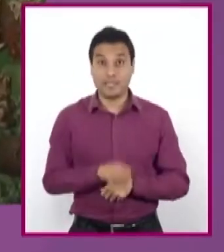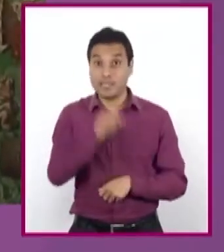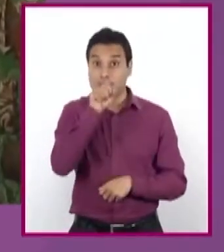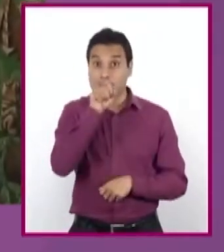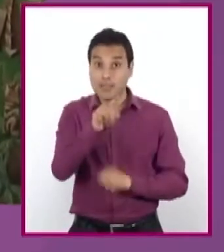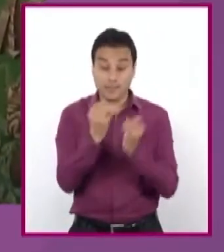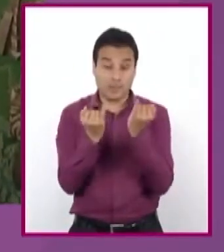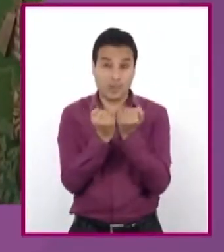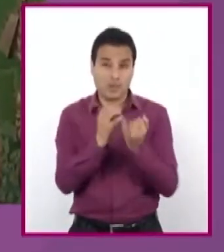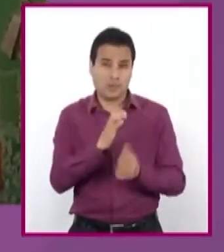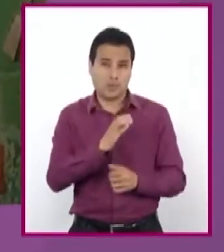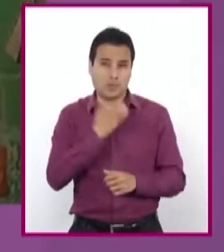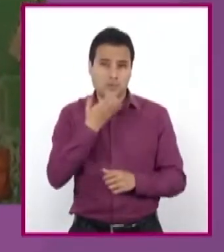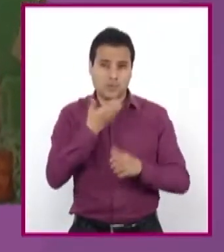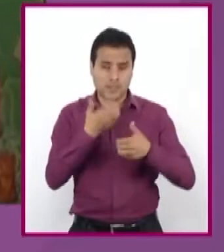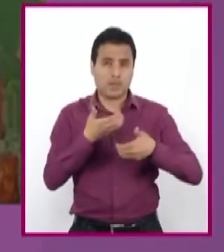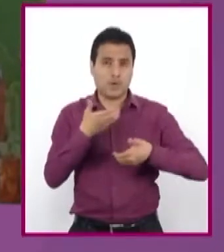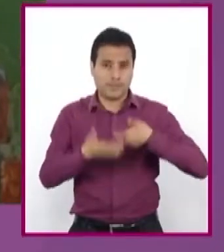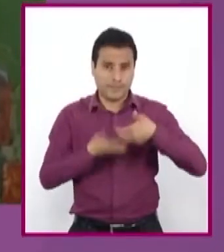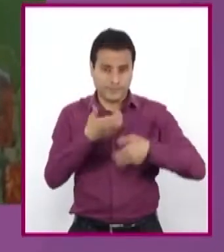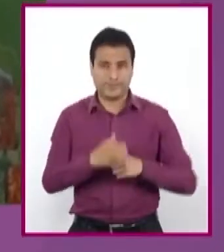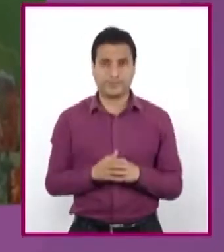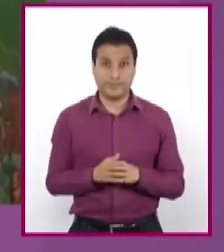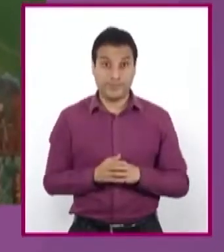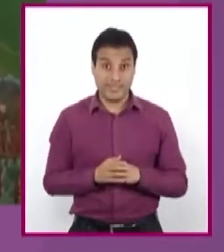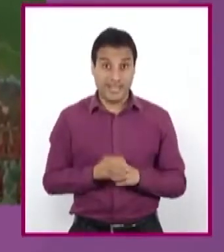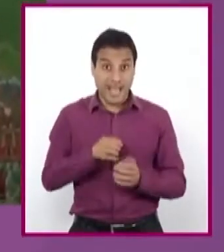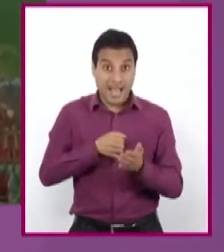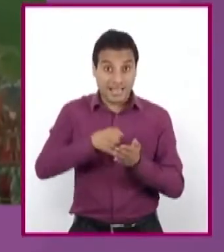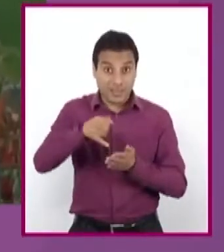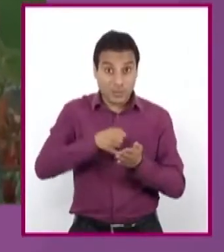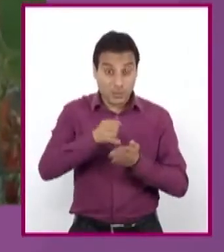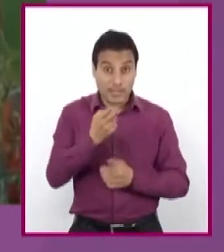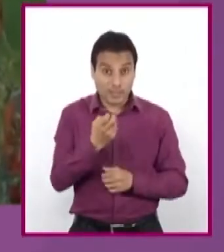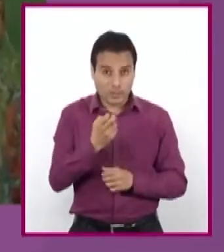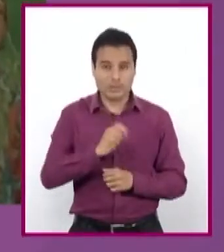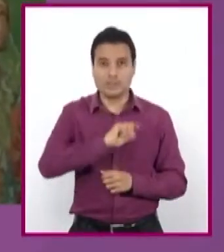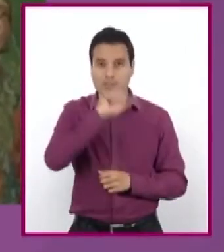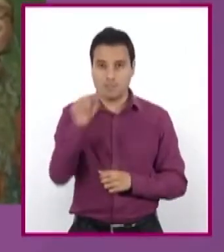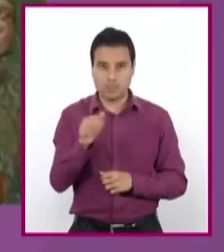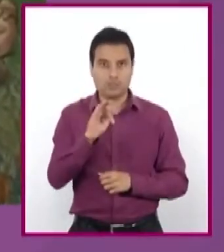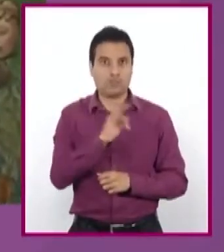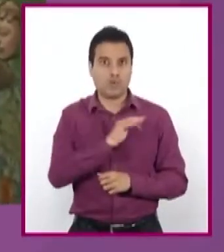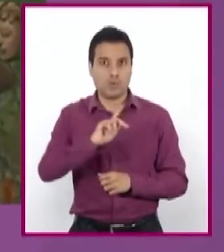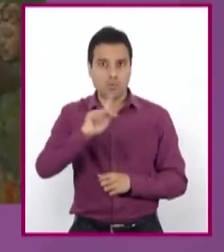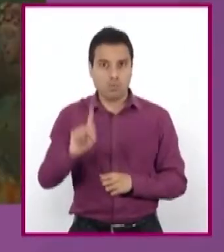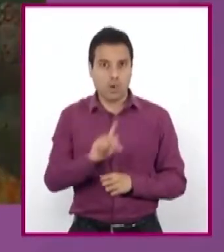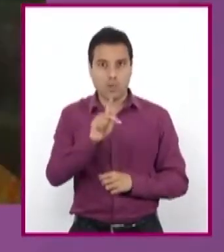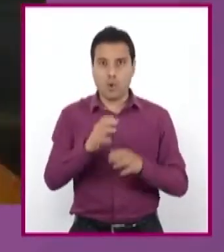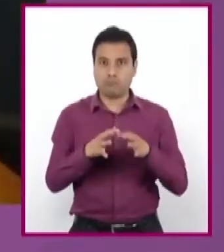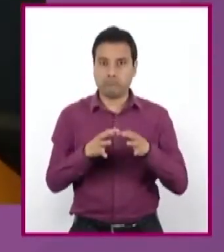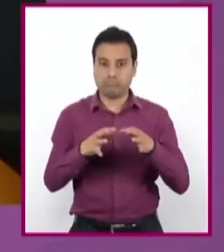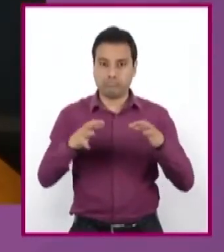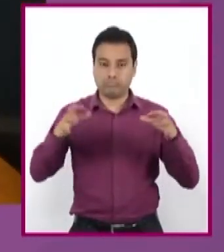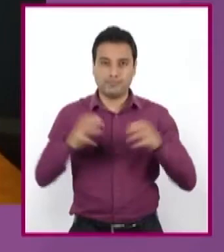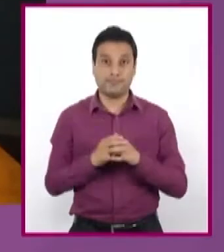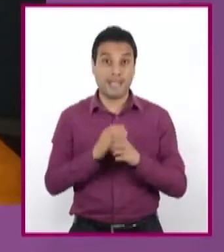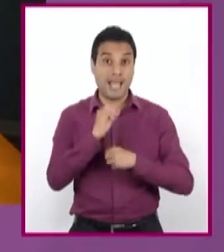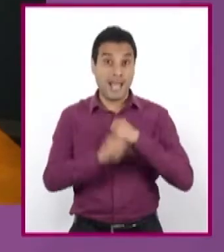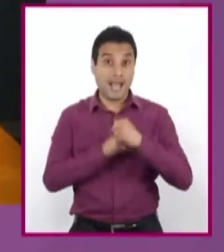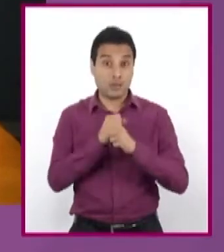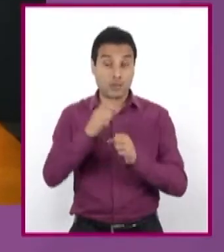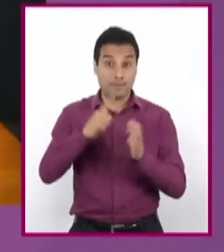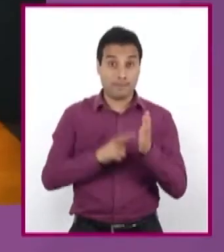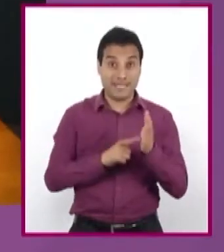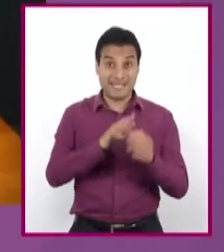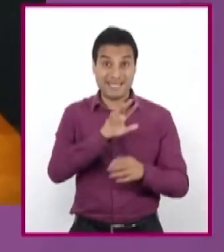incipiente intercambio comercial. La agricultura facilitó el crecimiento de sus aldeas. Hacia el año